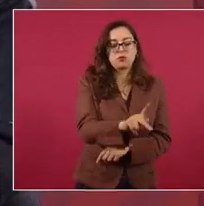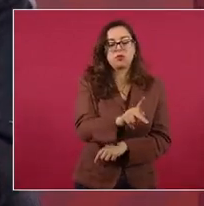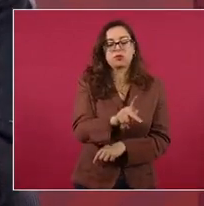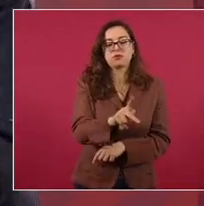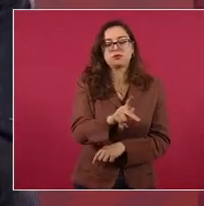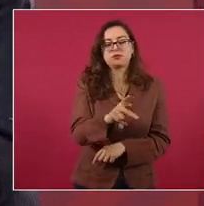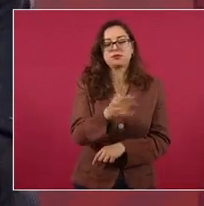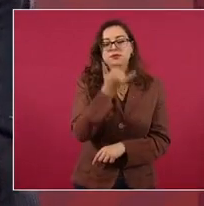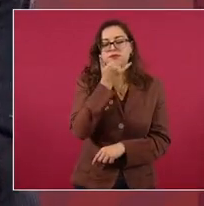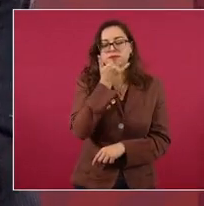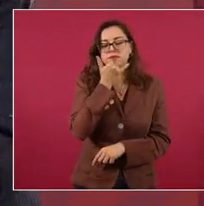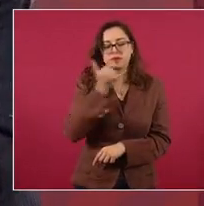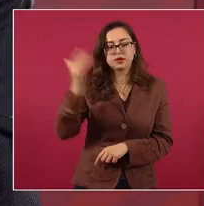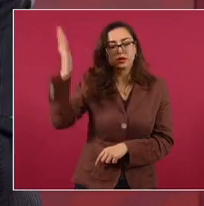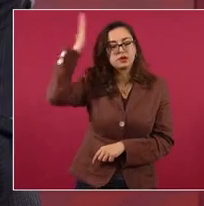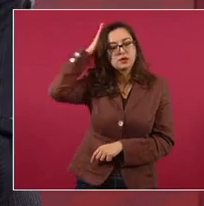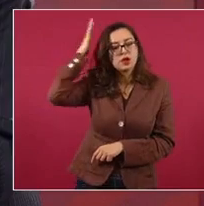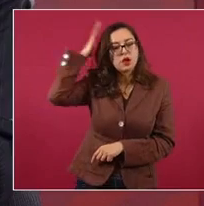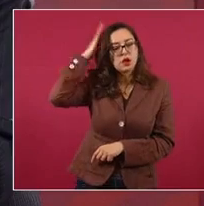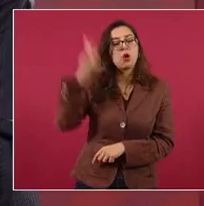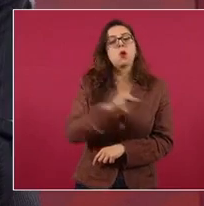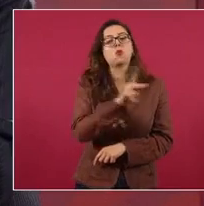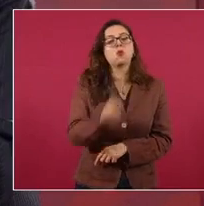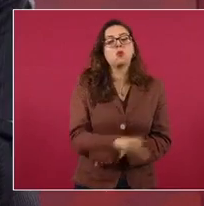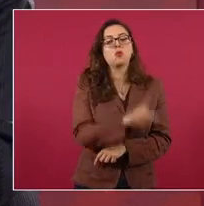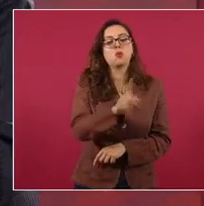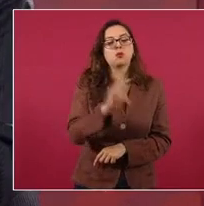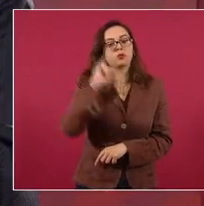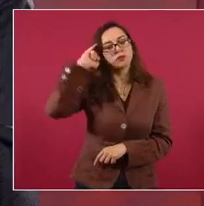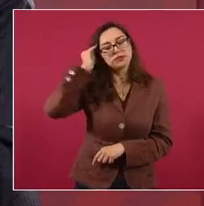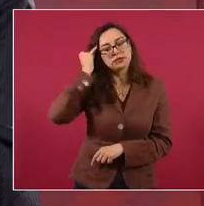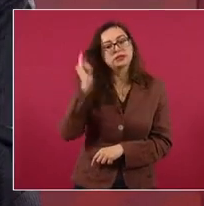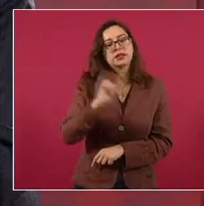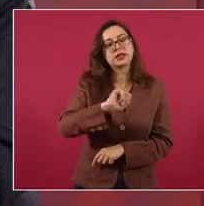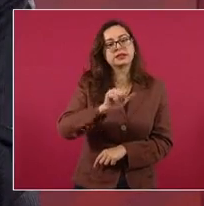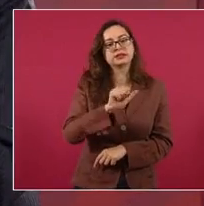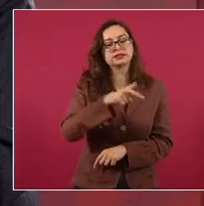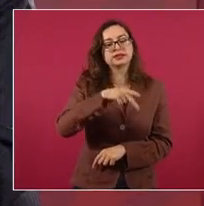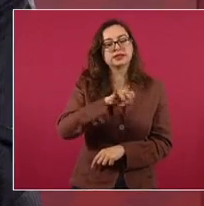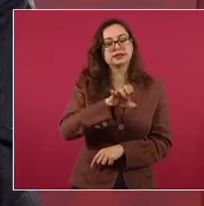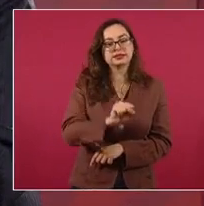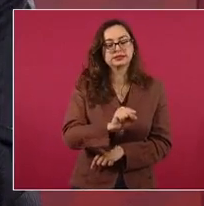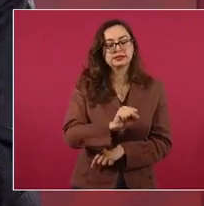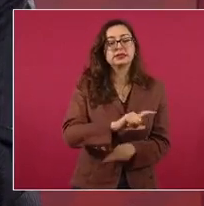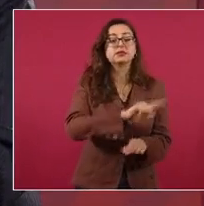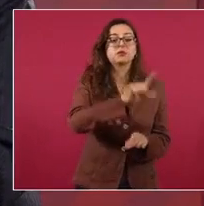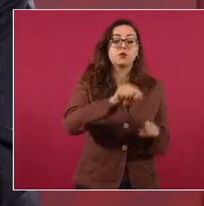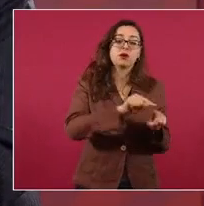y terminamos en Navojoa.